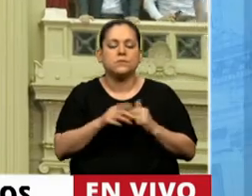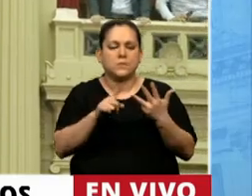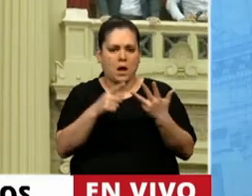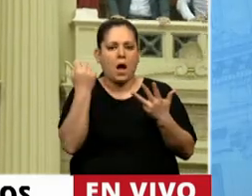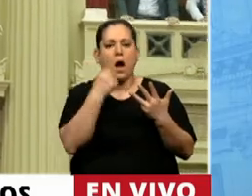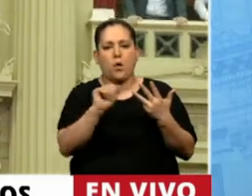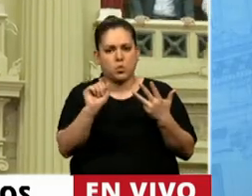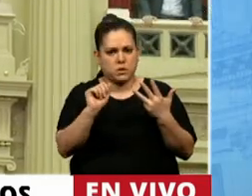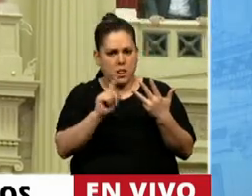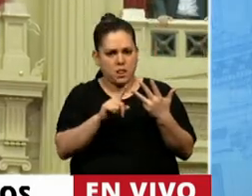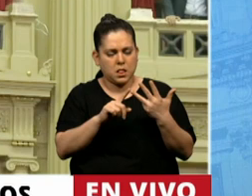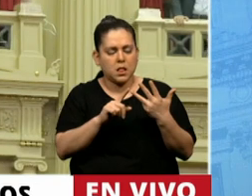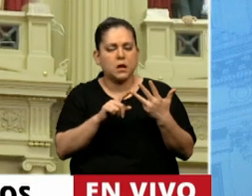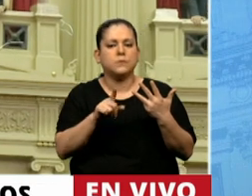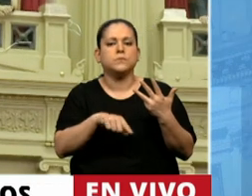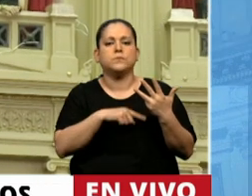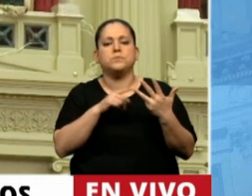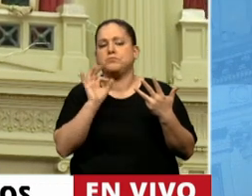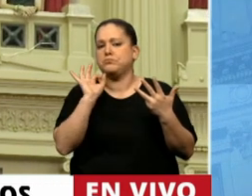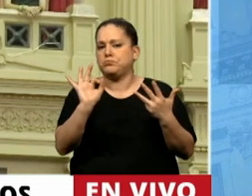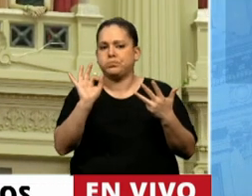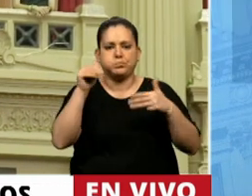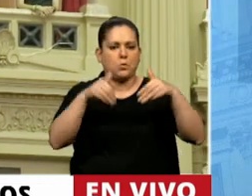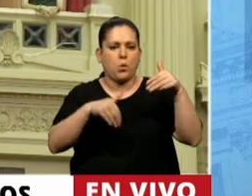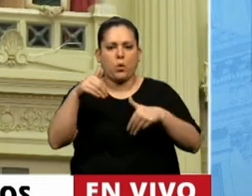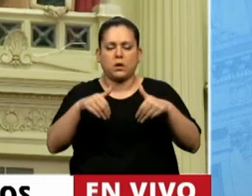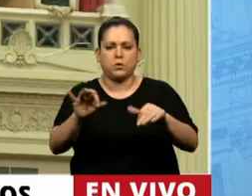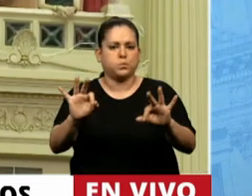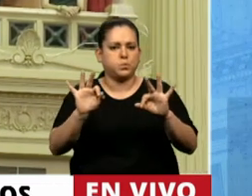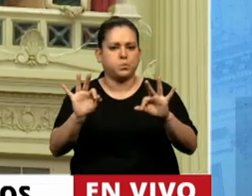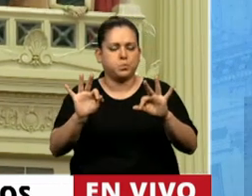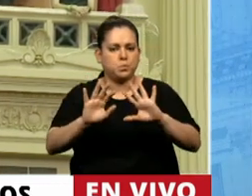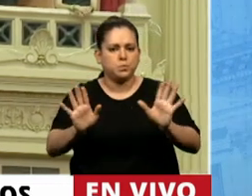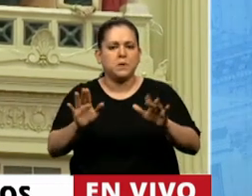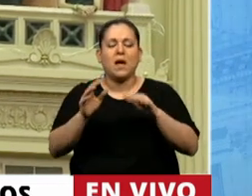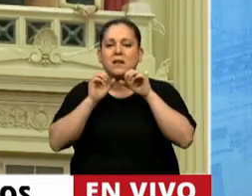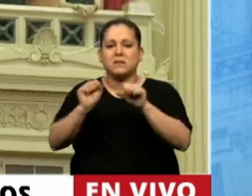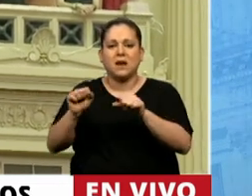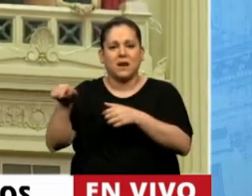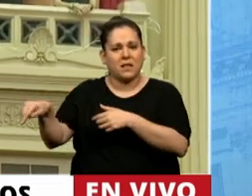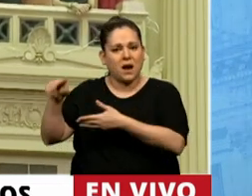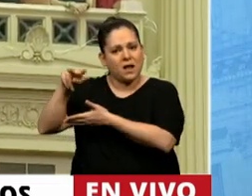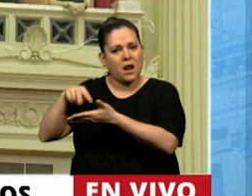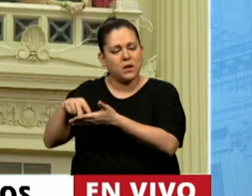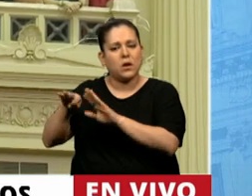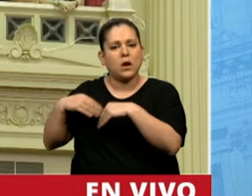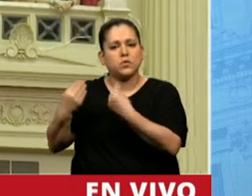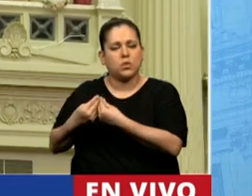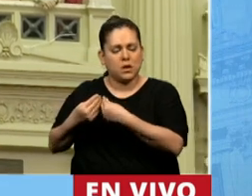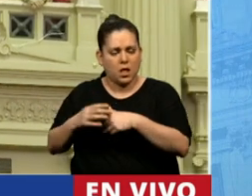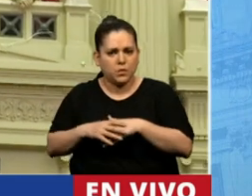ausente a la hora de votar se cierra la votación por secretaría se dará lectura del